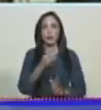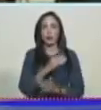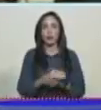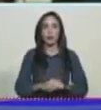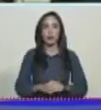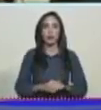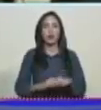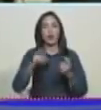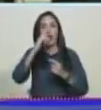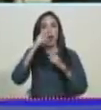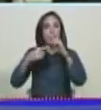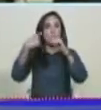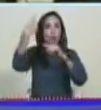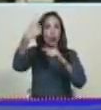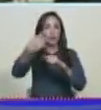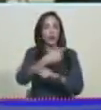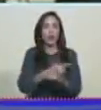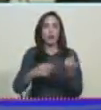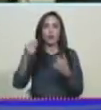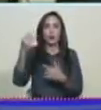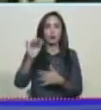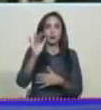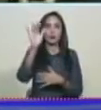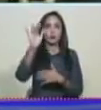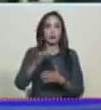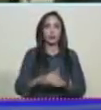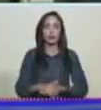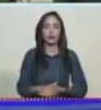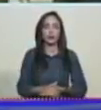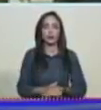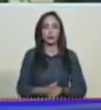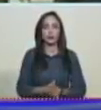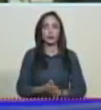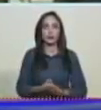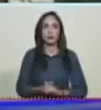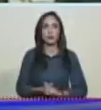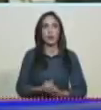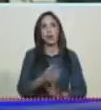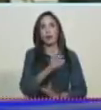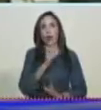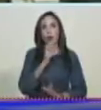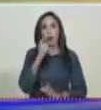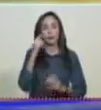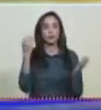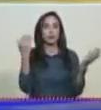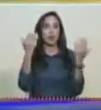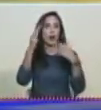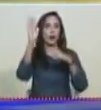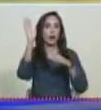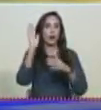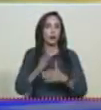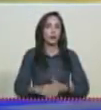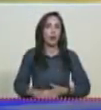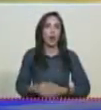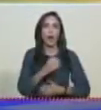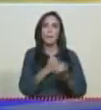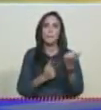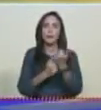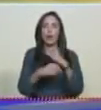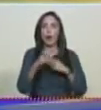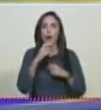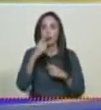certificado, va a tener el valor a futuro, respaldado en oro. Naguará, pues, respaldado en